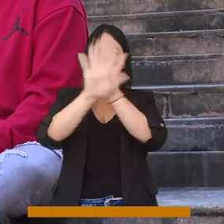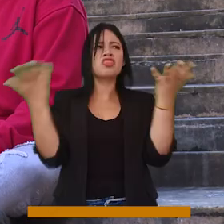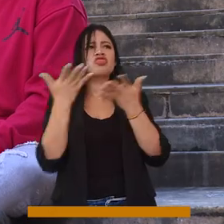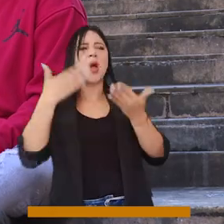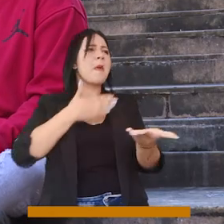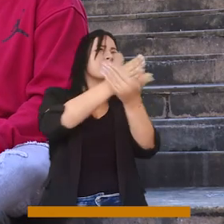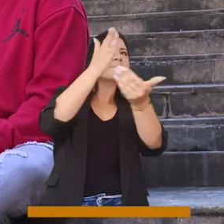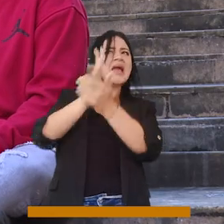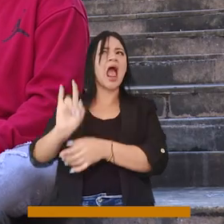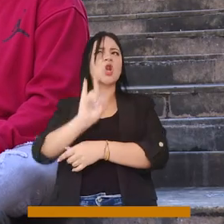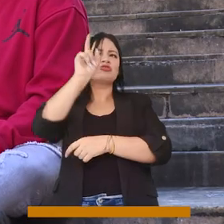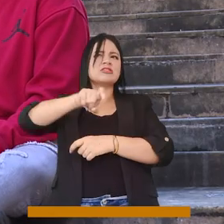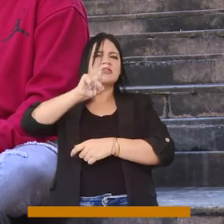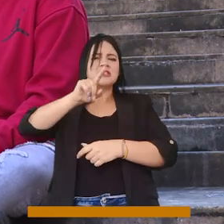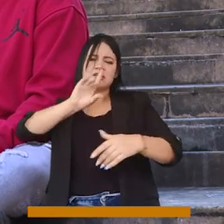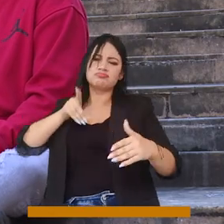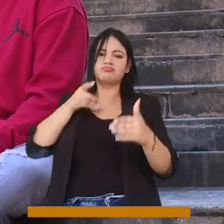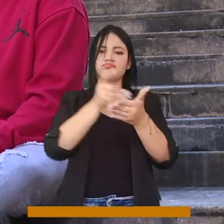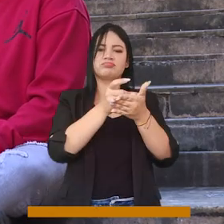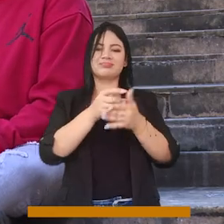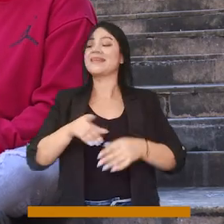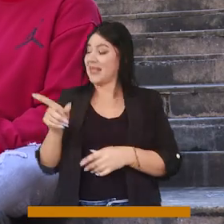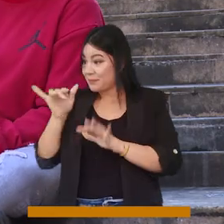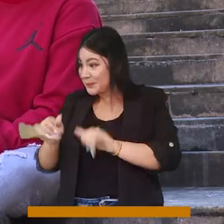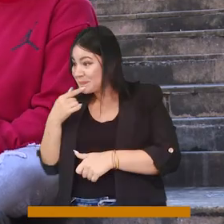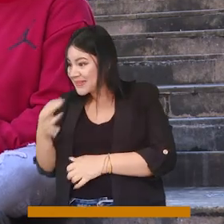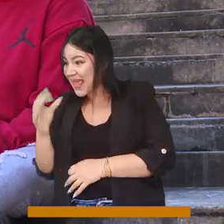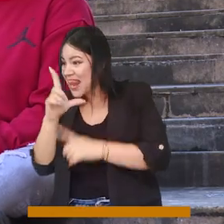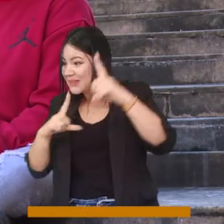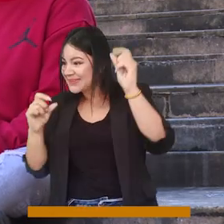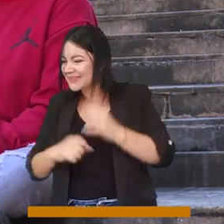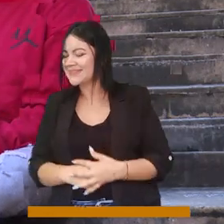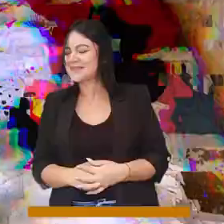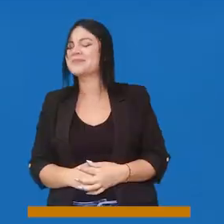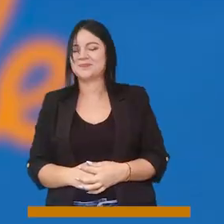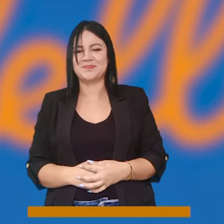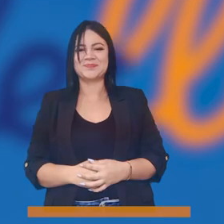muy claras las rutas de atención y denuncia. ¿Sí o no, Lunita? Sí.